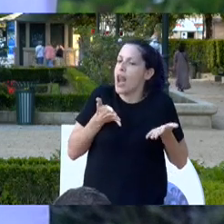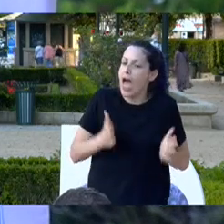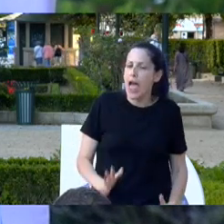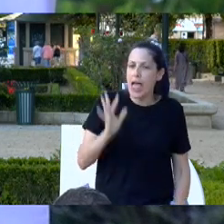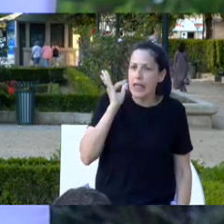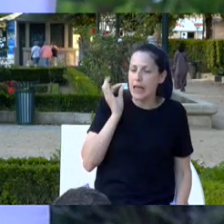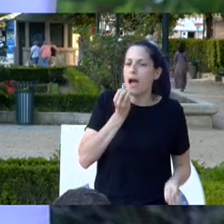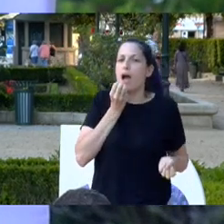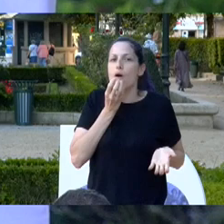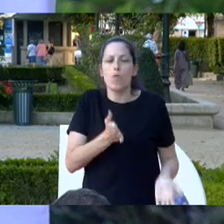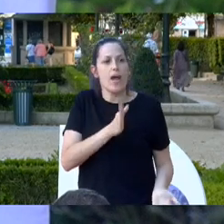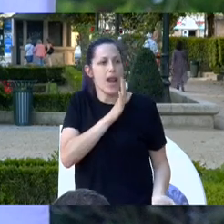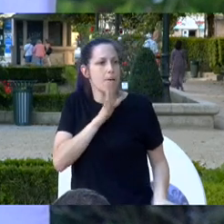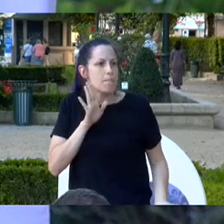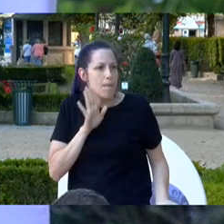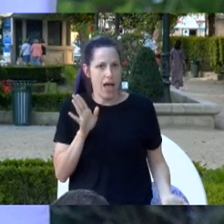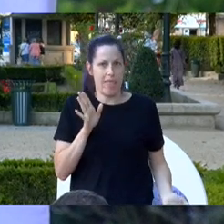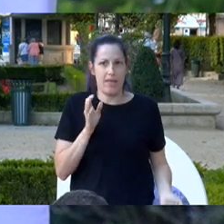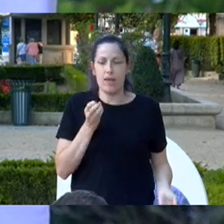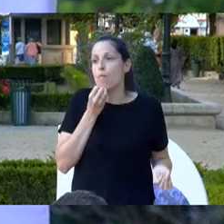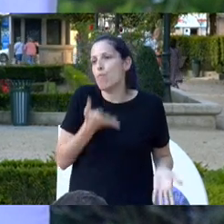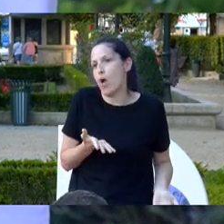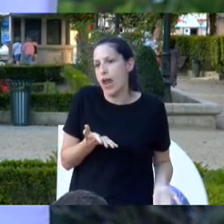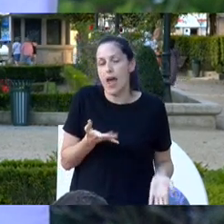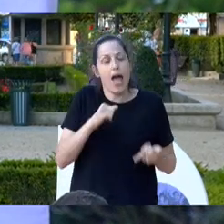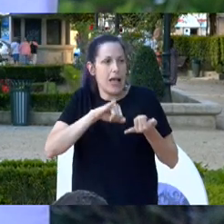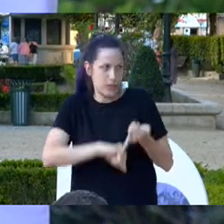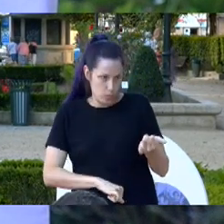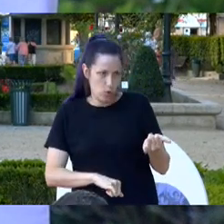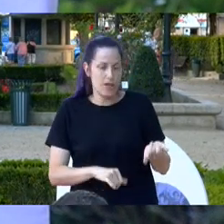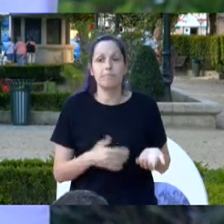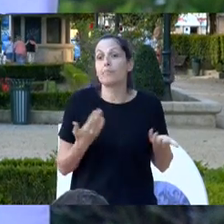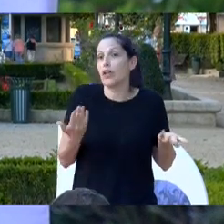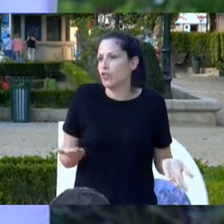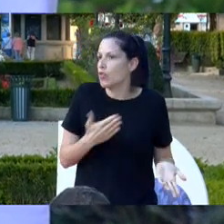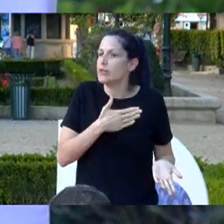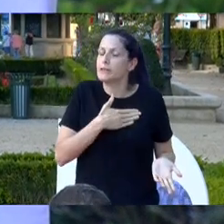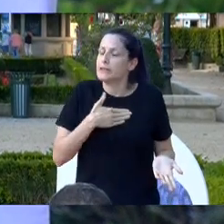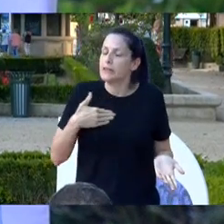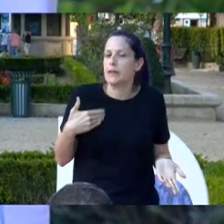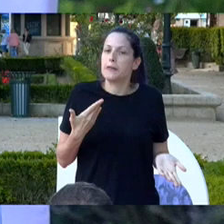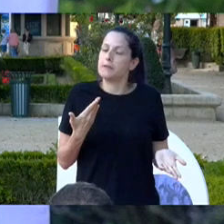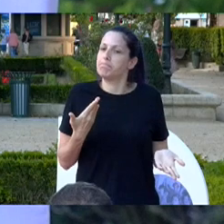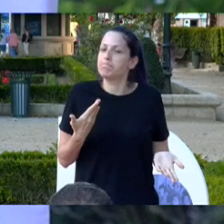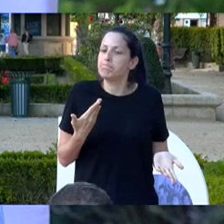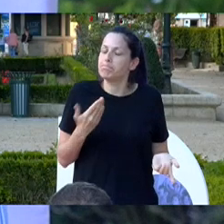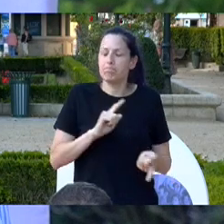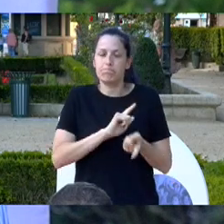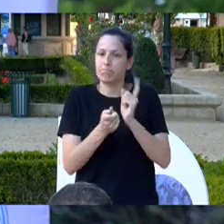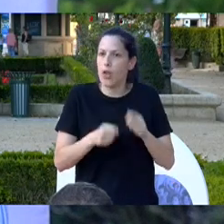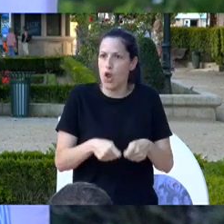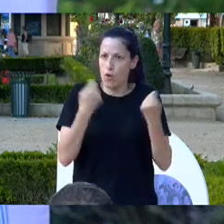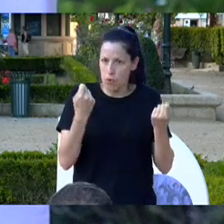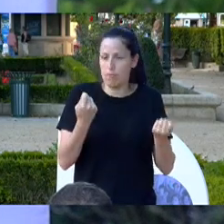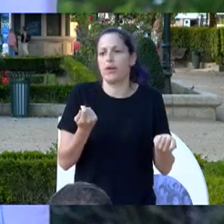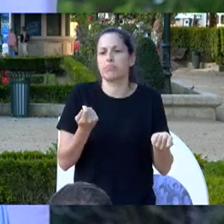Ela decide que non, que quere, igual que os seus irmáns van a estudar unha carreira superior e